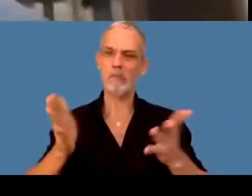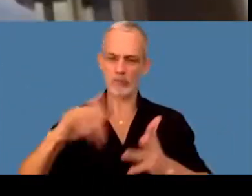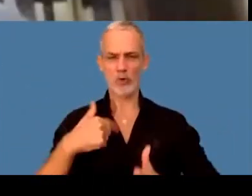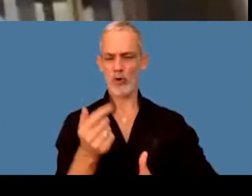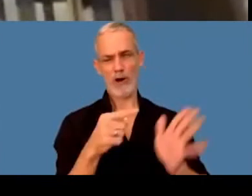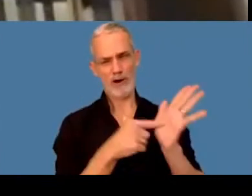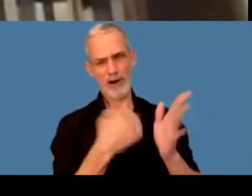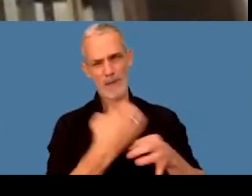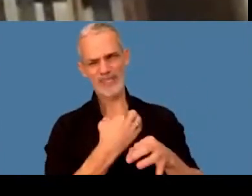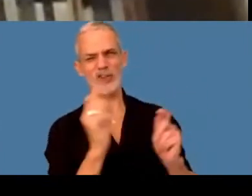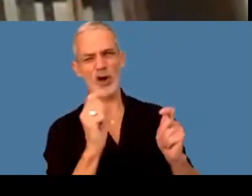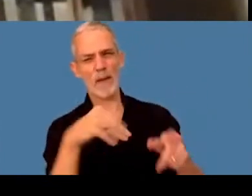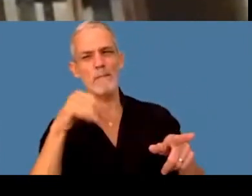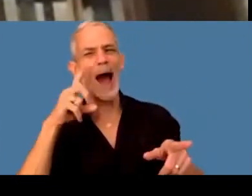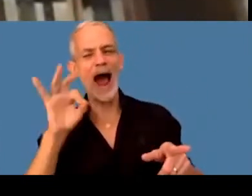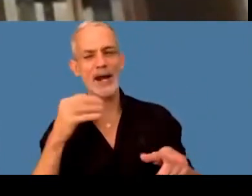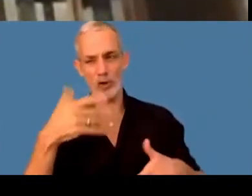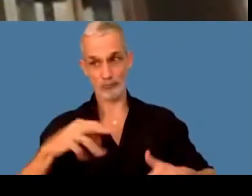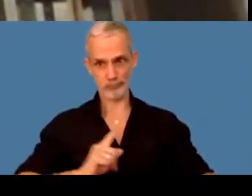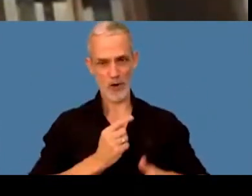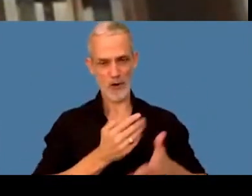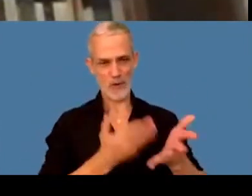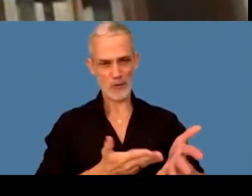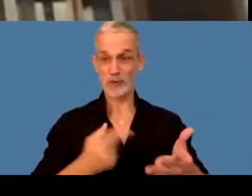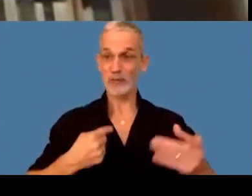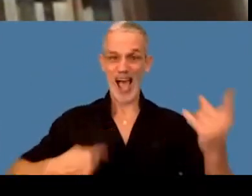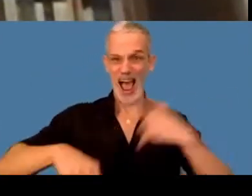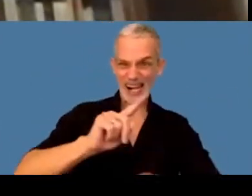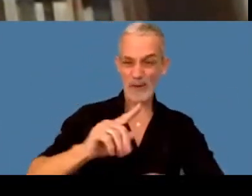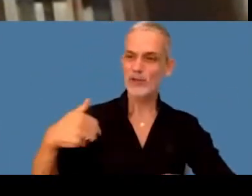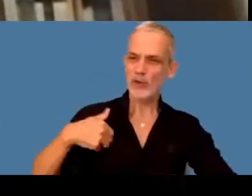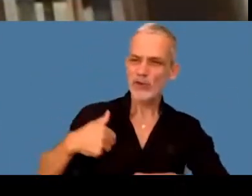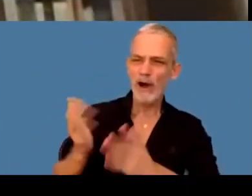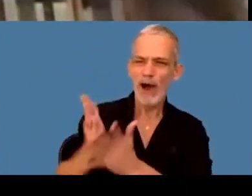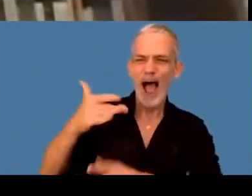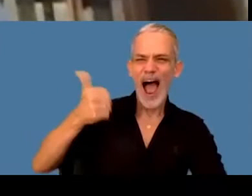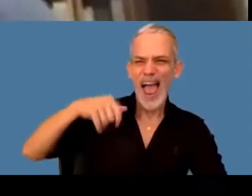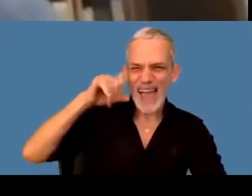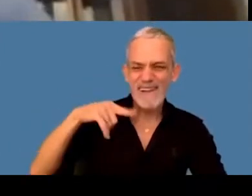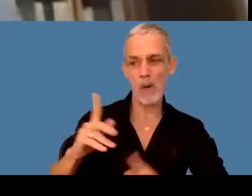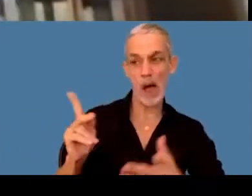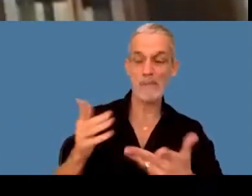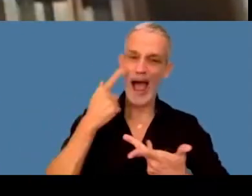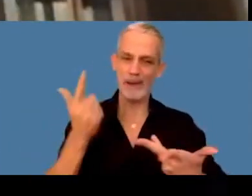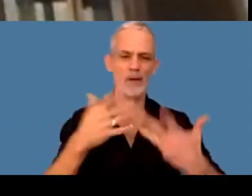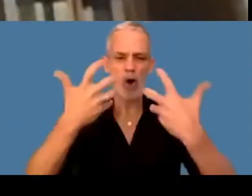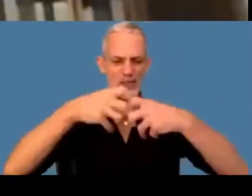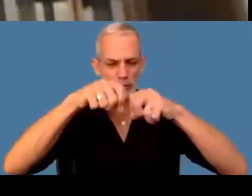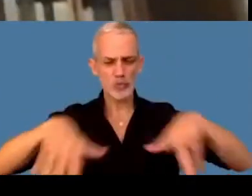ya es un problema de ustedes ese. Entonces, ¿qué tipo de estructura sindical?